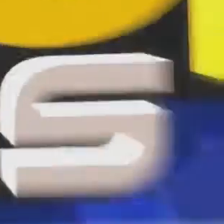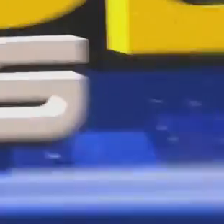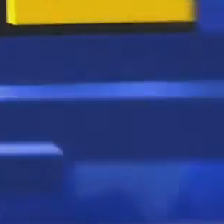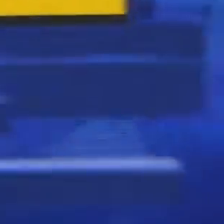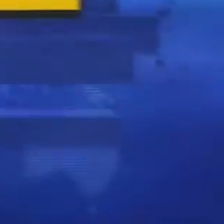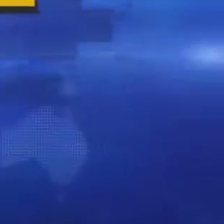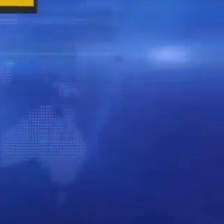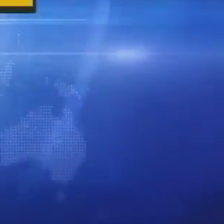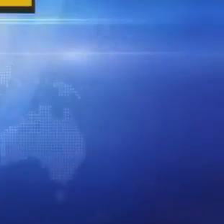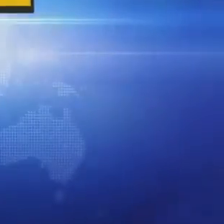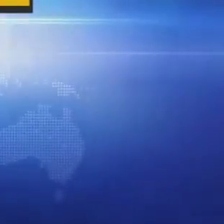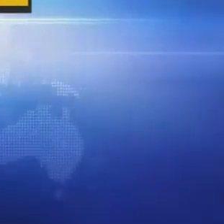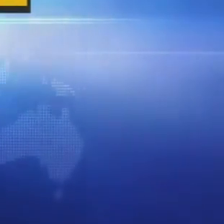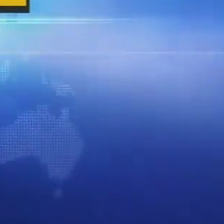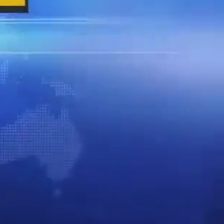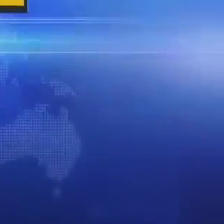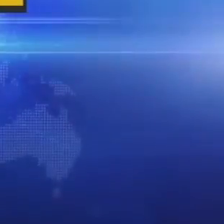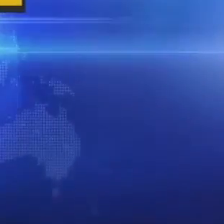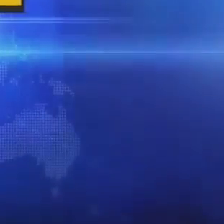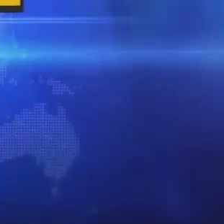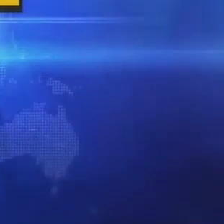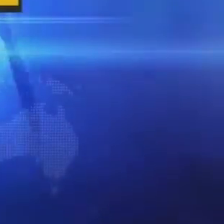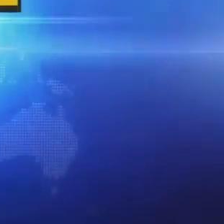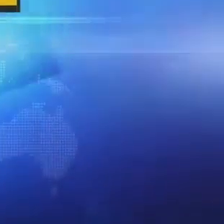Enlace Noticias, lo que usted quiere ver.